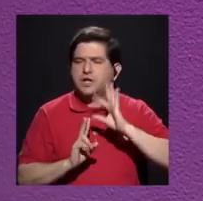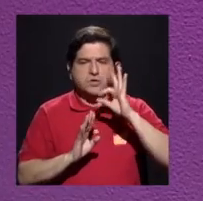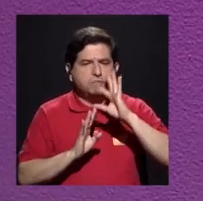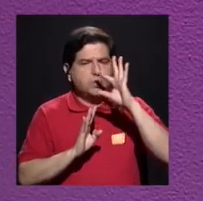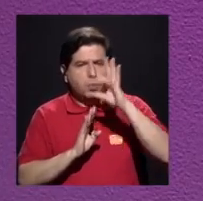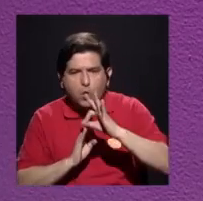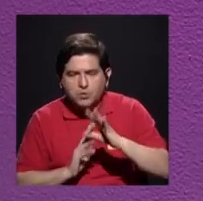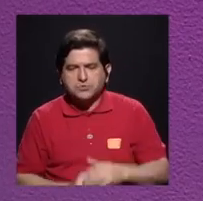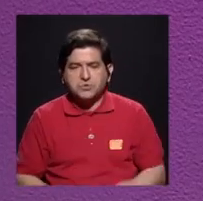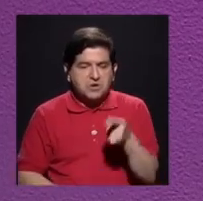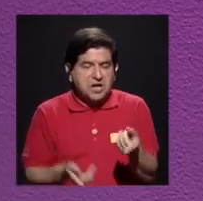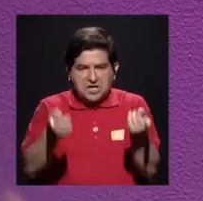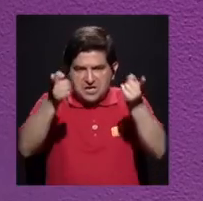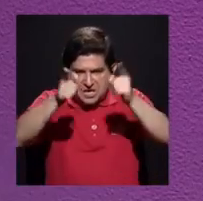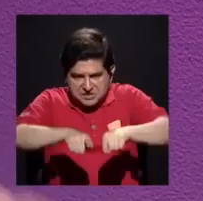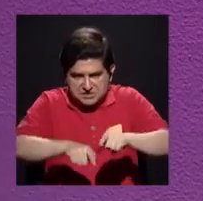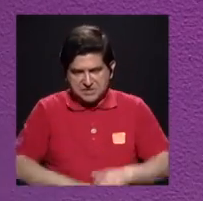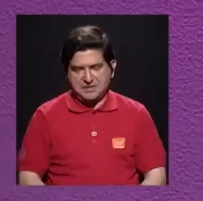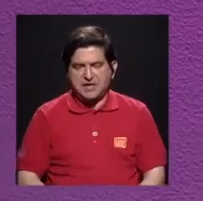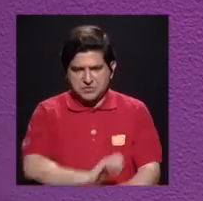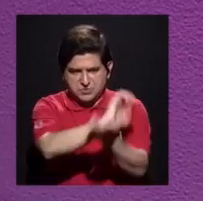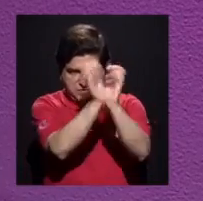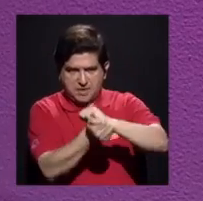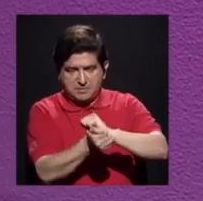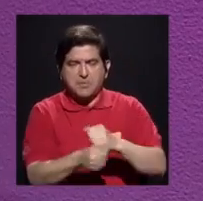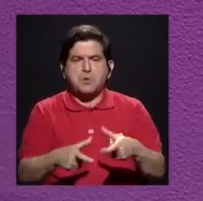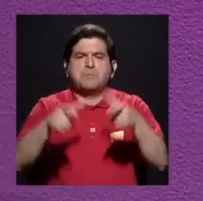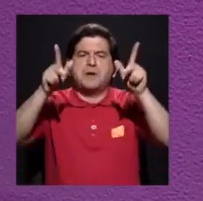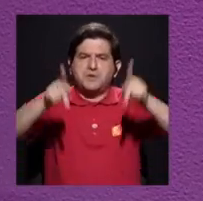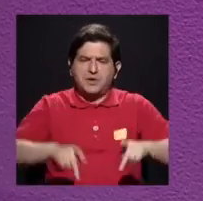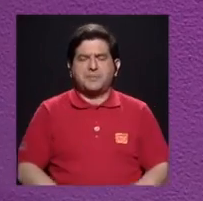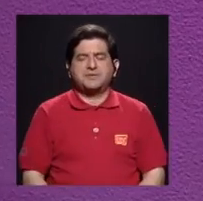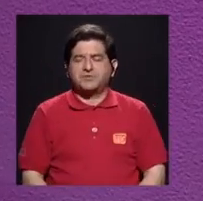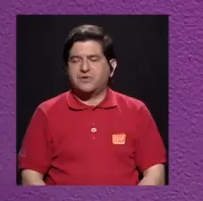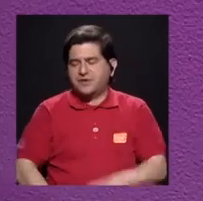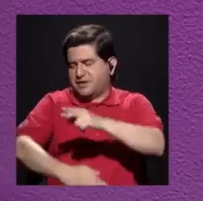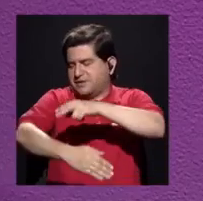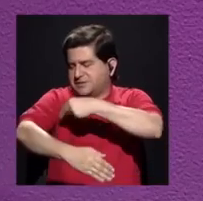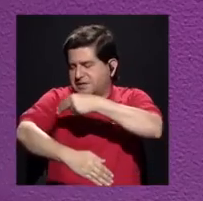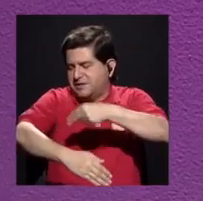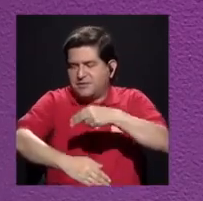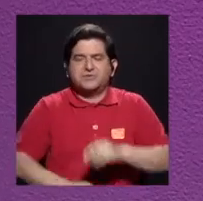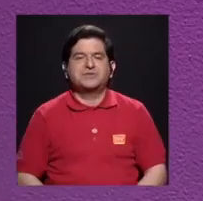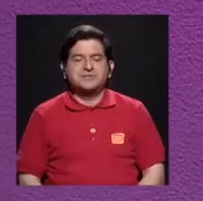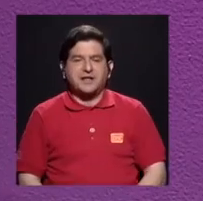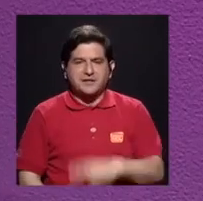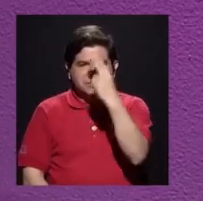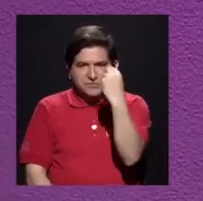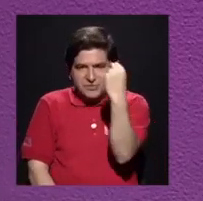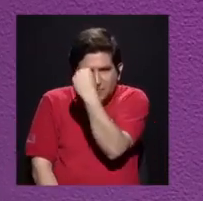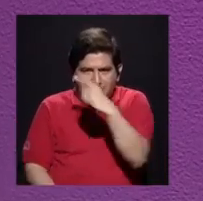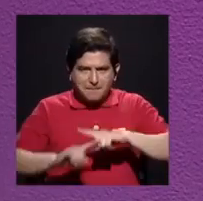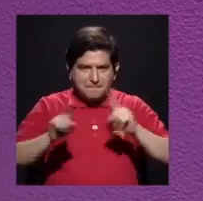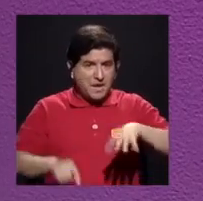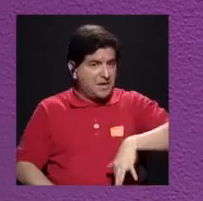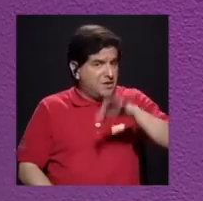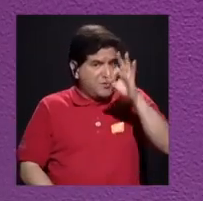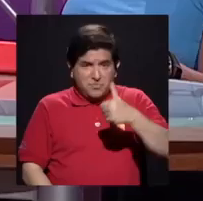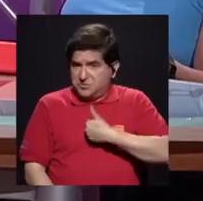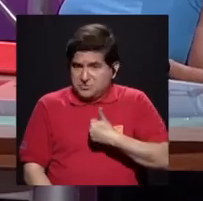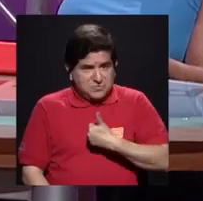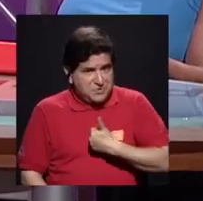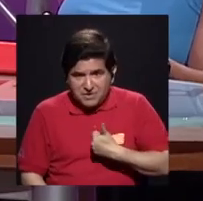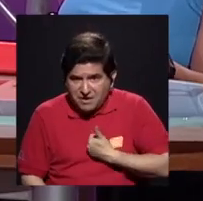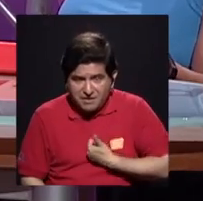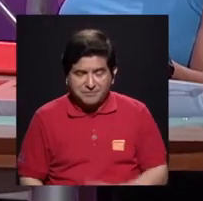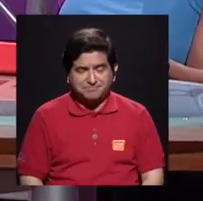deciden deseen pasarse la mayoría de personas nos bautiza en verdad católicos y católicas y aunque no lo escojamos verdad así